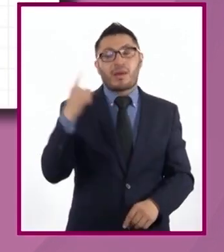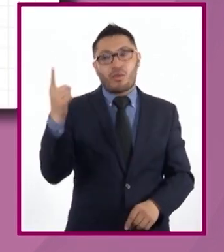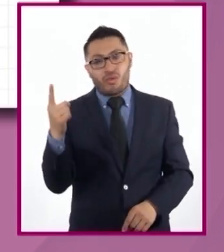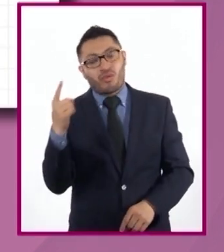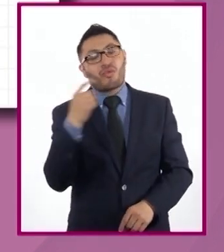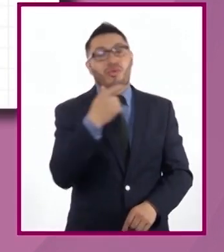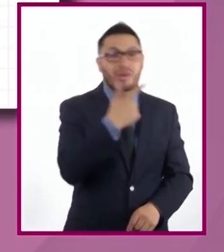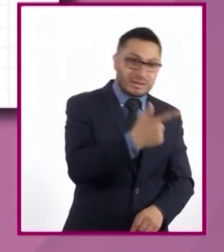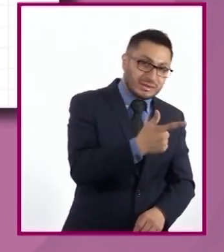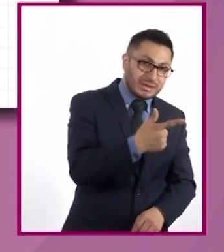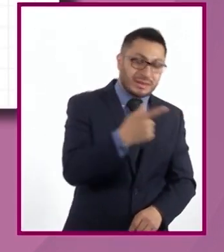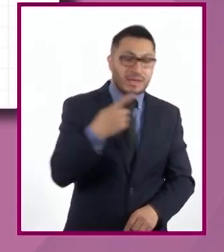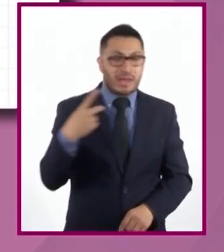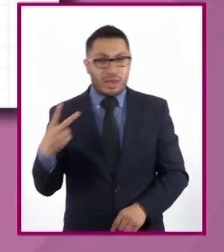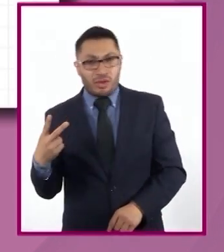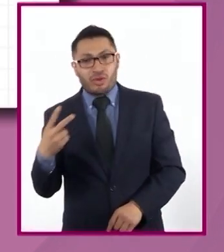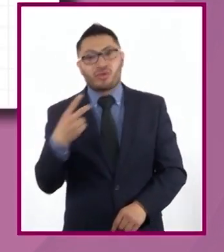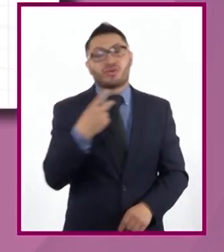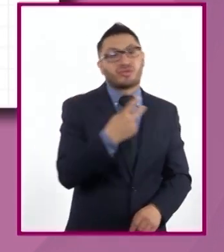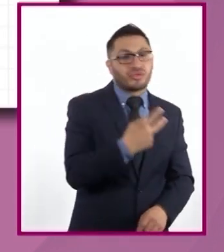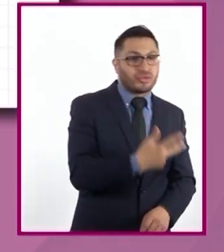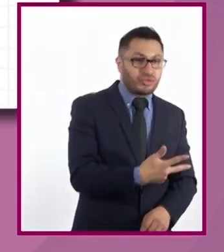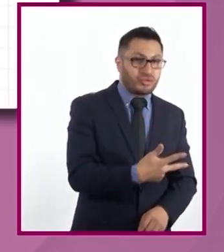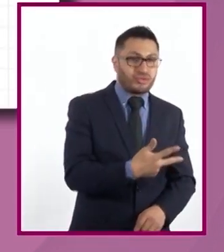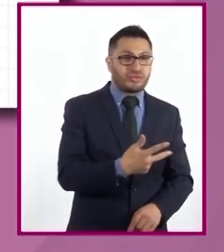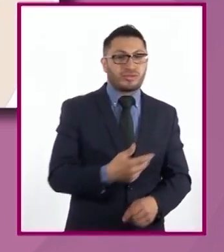el 7 y el 2 con el 8.